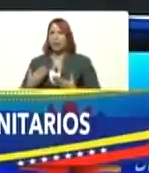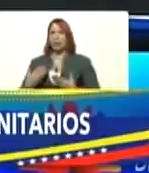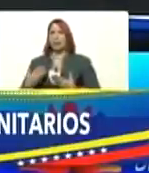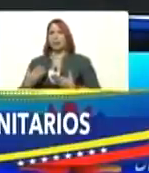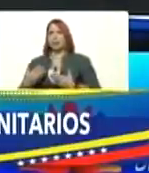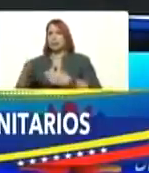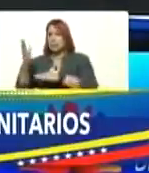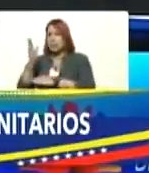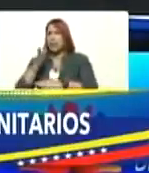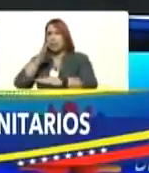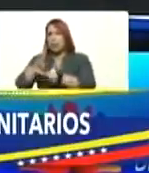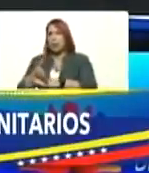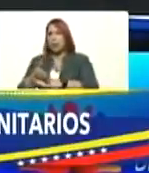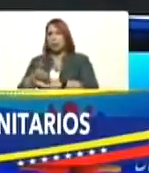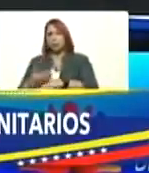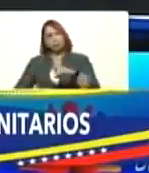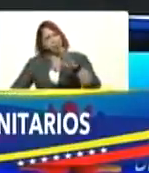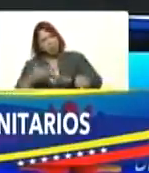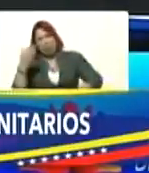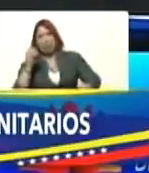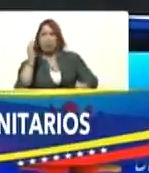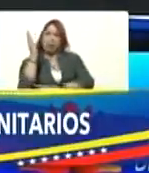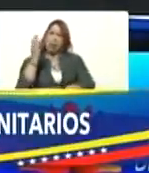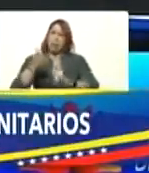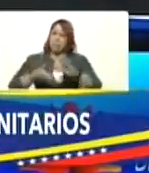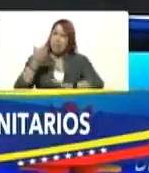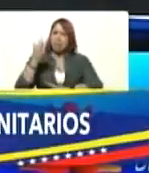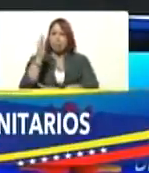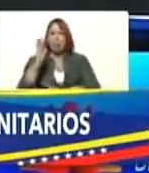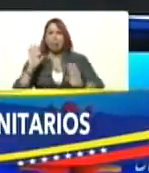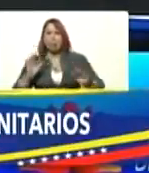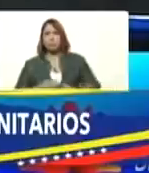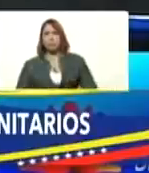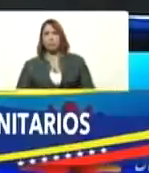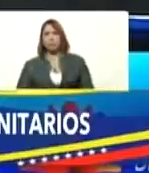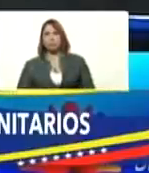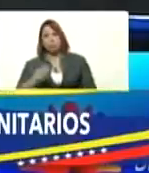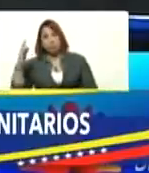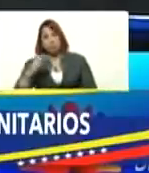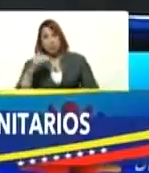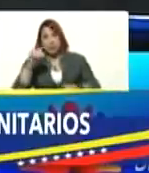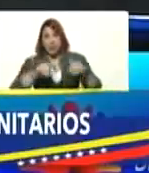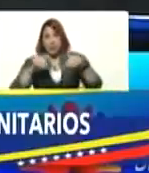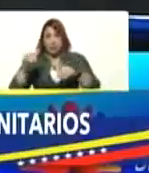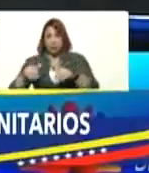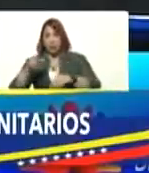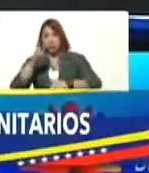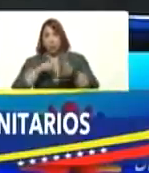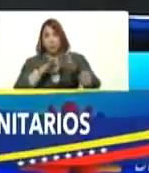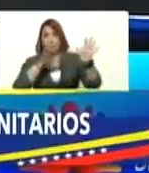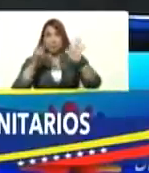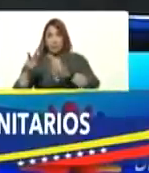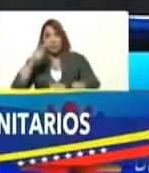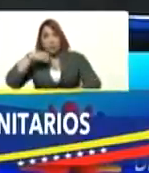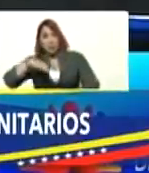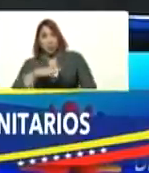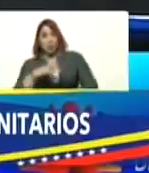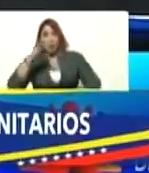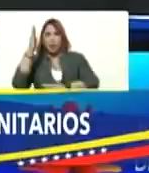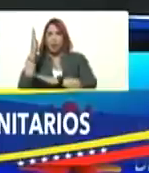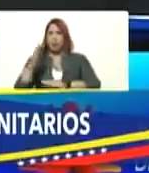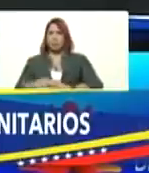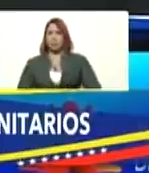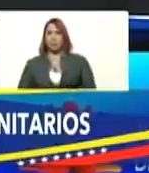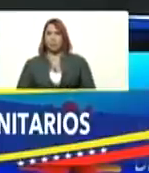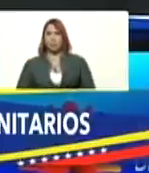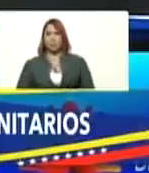vamos a hacer esto y esto, vete para Lara, vete para Lara, vete para Lara. Vinieron las elecciones del 2017 y el pueblo de Lara, que